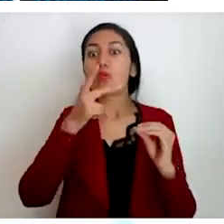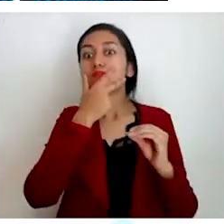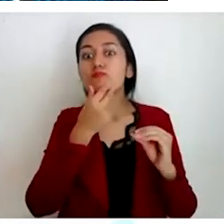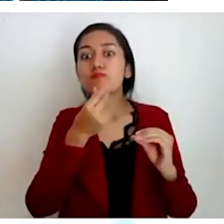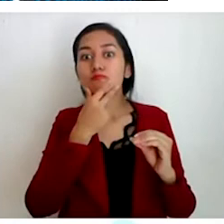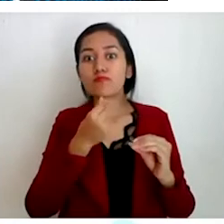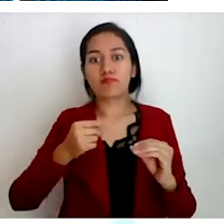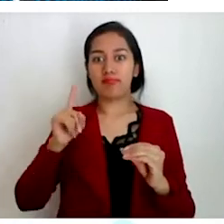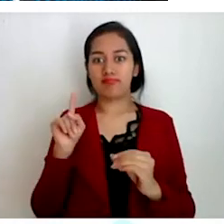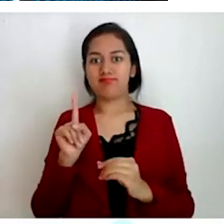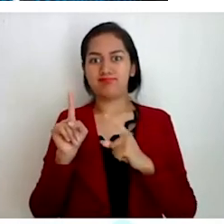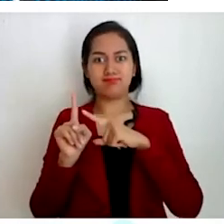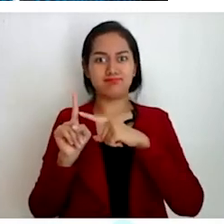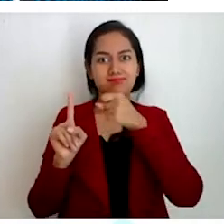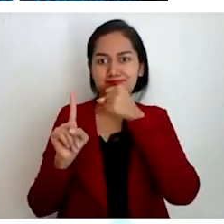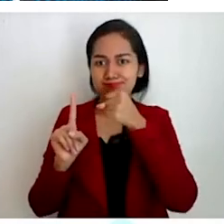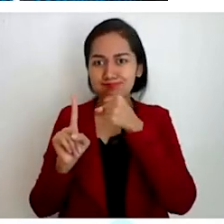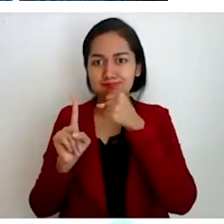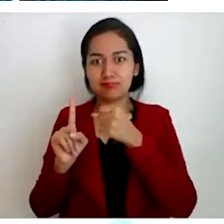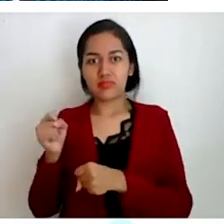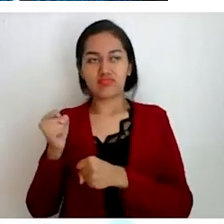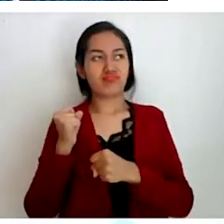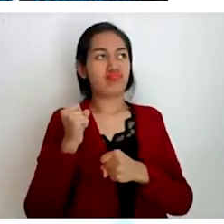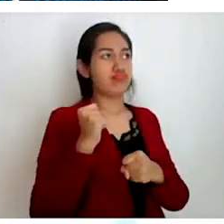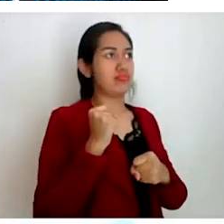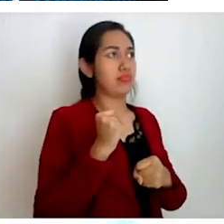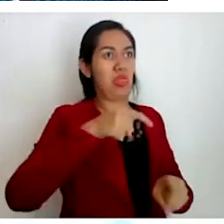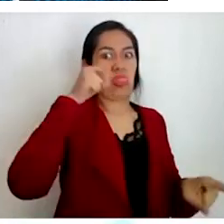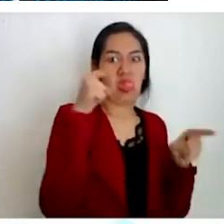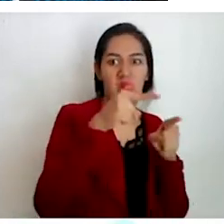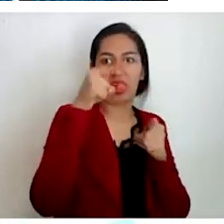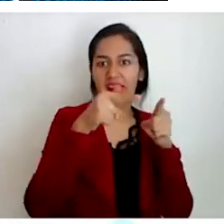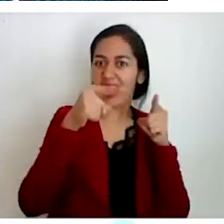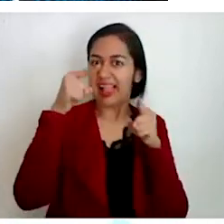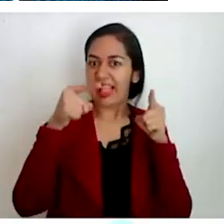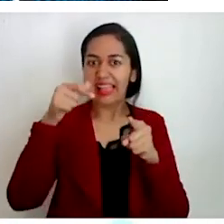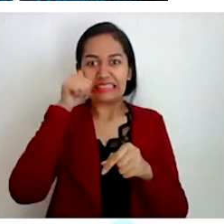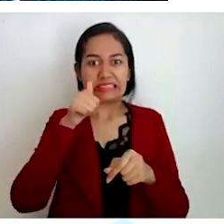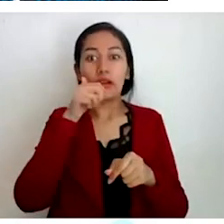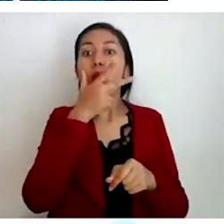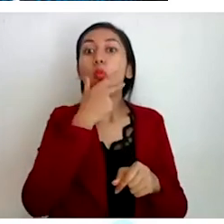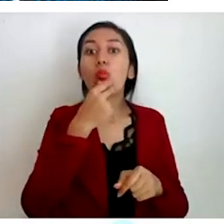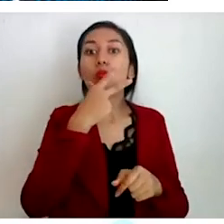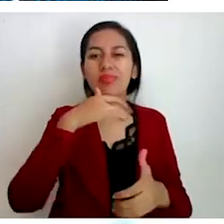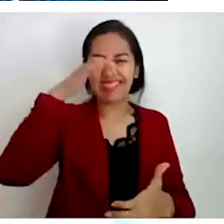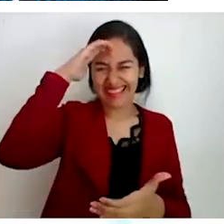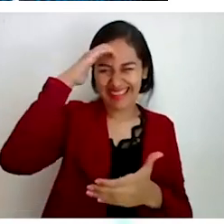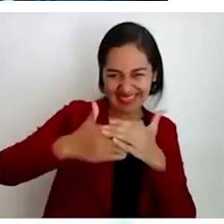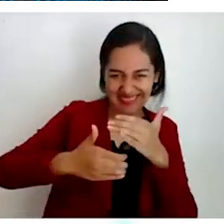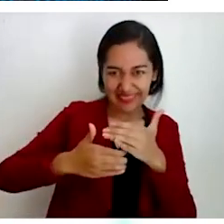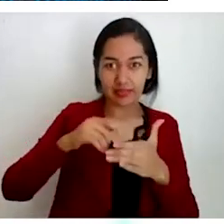hubiera llevado, porque todo el tiempo estuvo balaciendo al pobre de Biden, católico así como muy educado, y el otro con